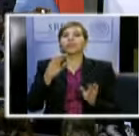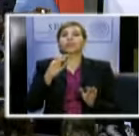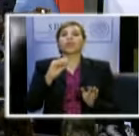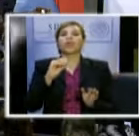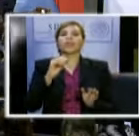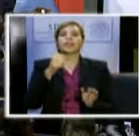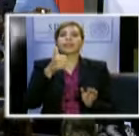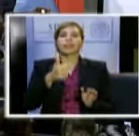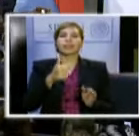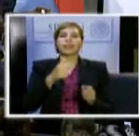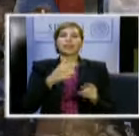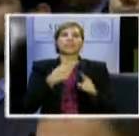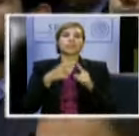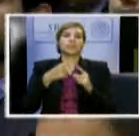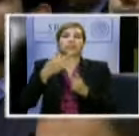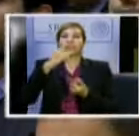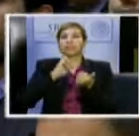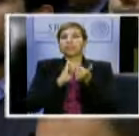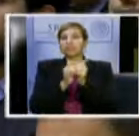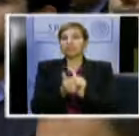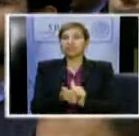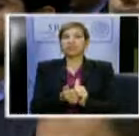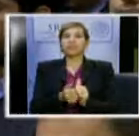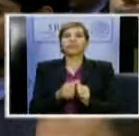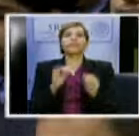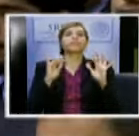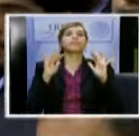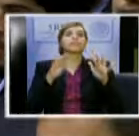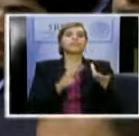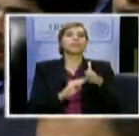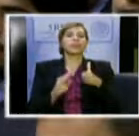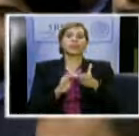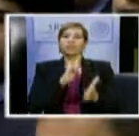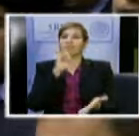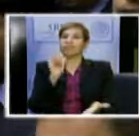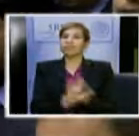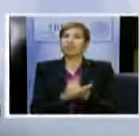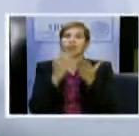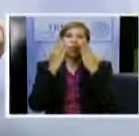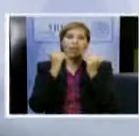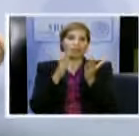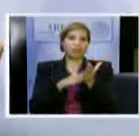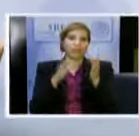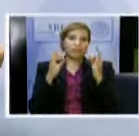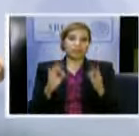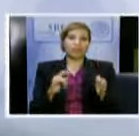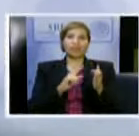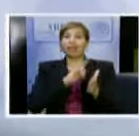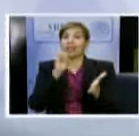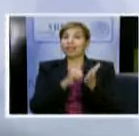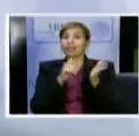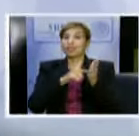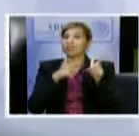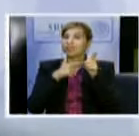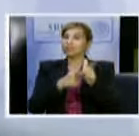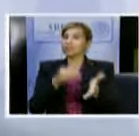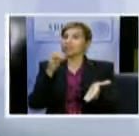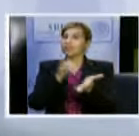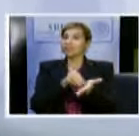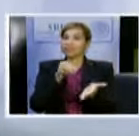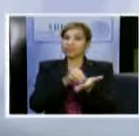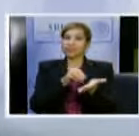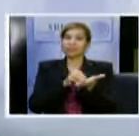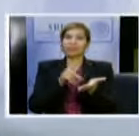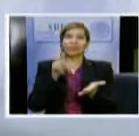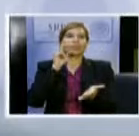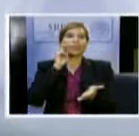1996 la famosa IRIRA, que es para la migración ilegal. Entonces, esa ley es la que prevalece hasta el momento, y si la